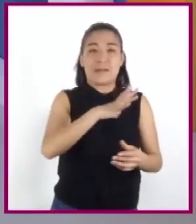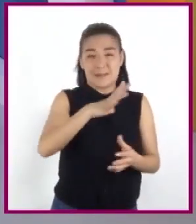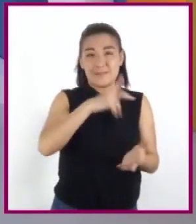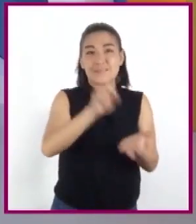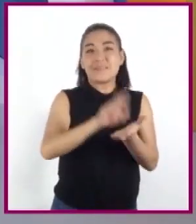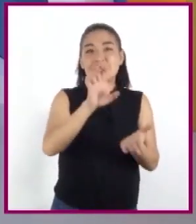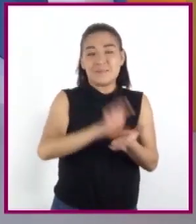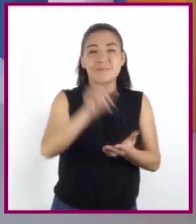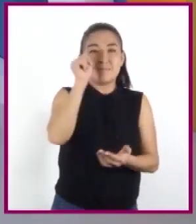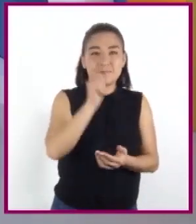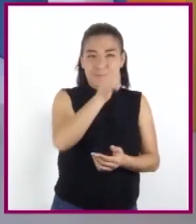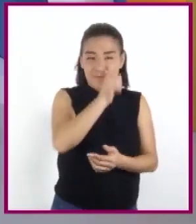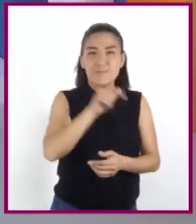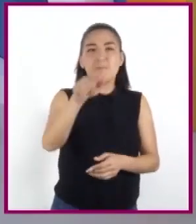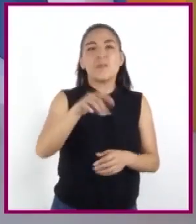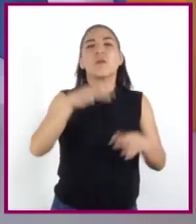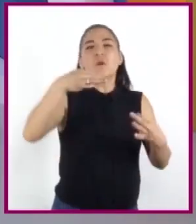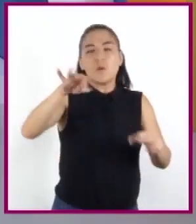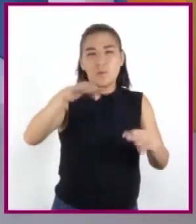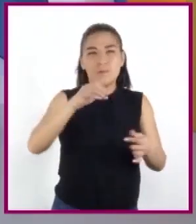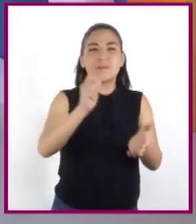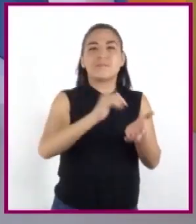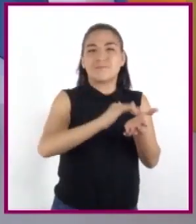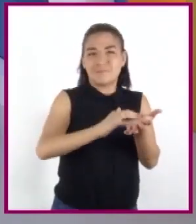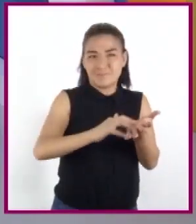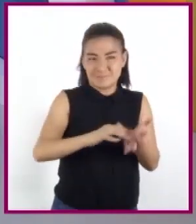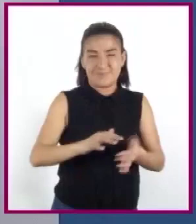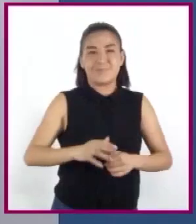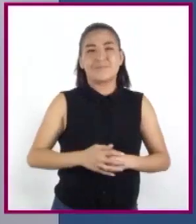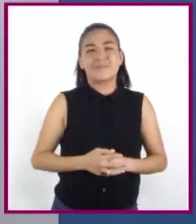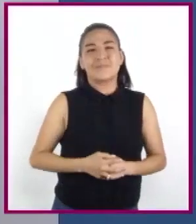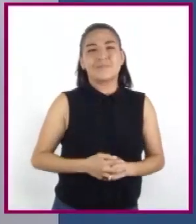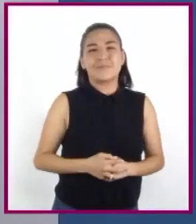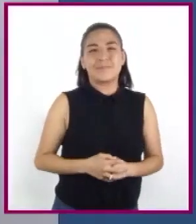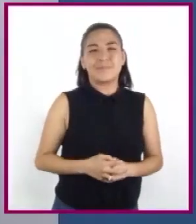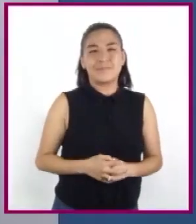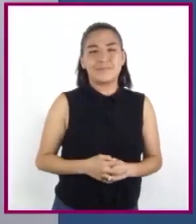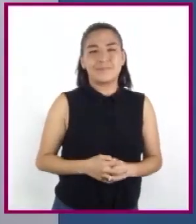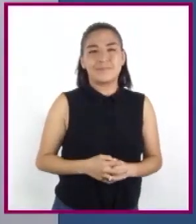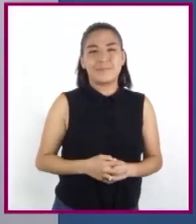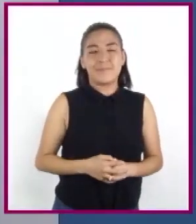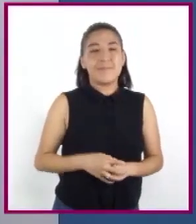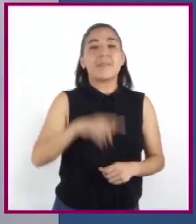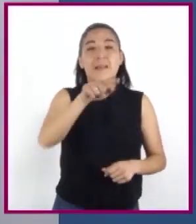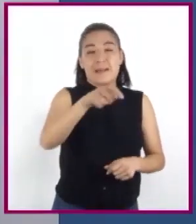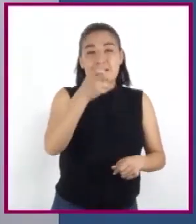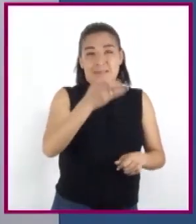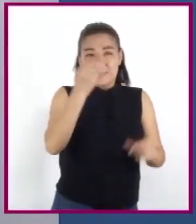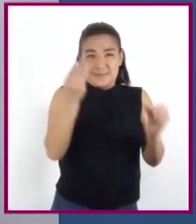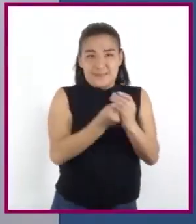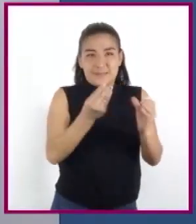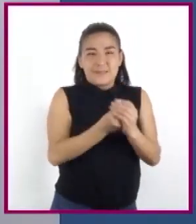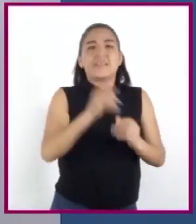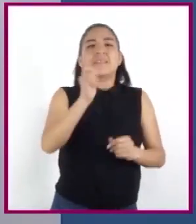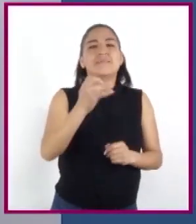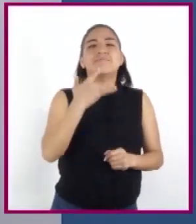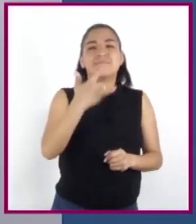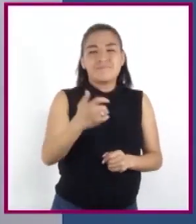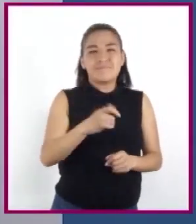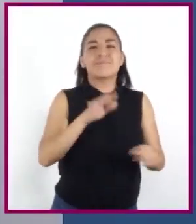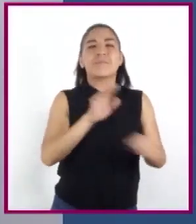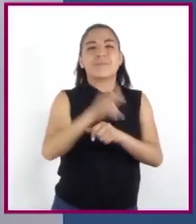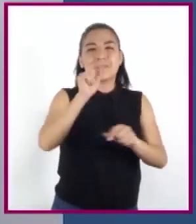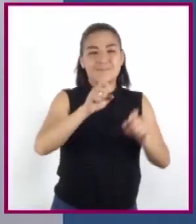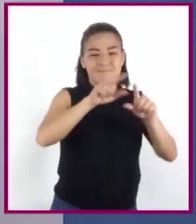visual, preparen hojas Leyer, punzón y regleta. En esta sesión vamos a elaborar algunas